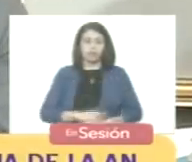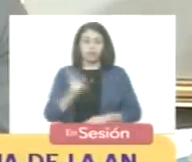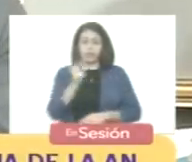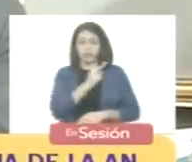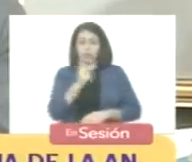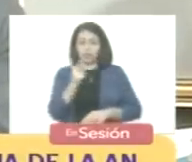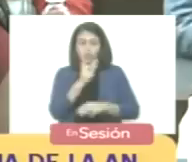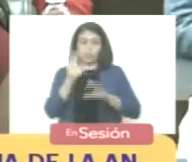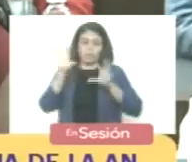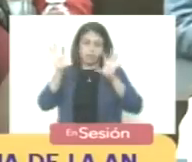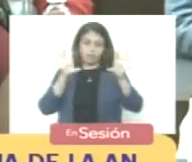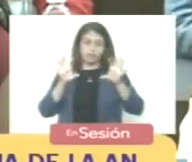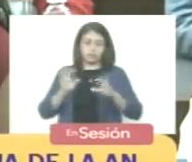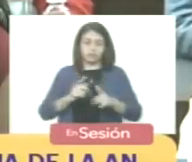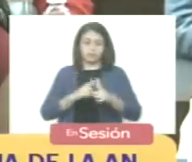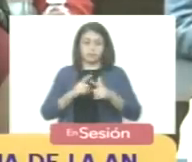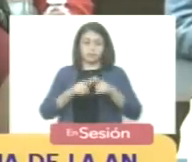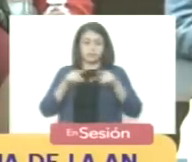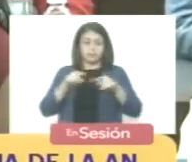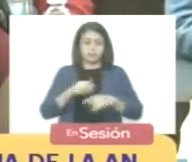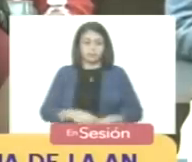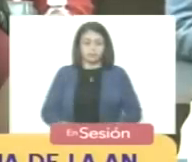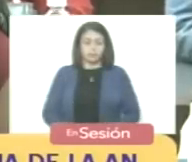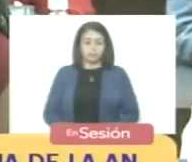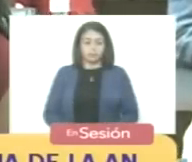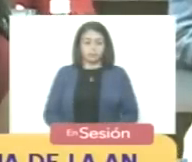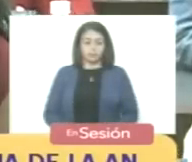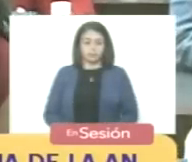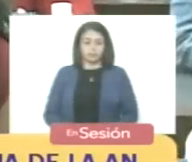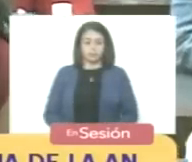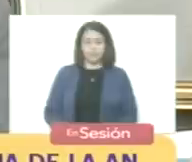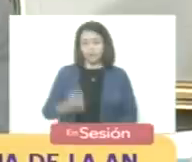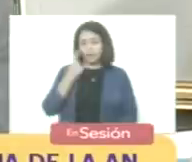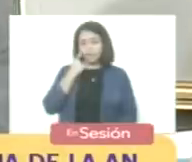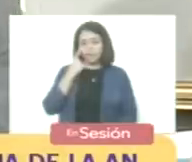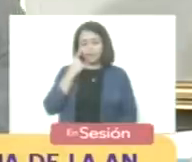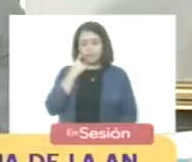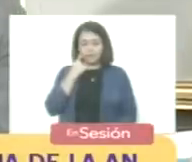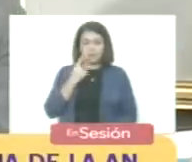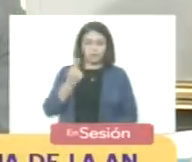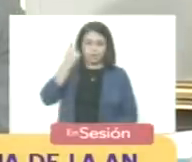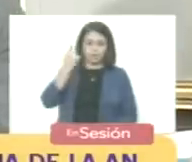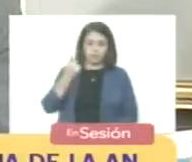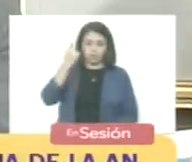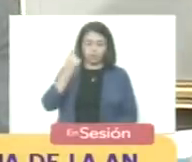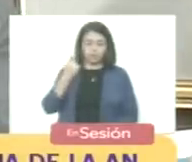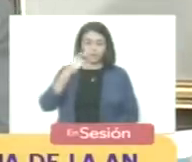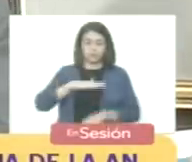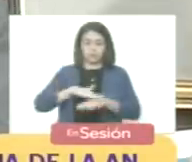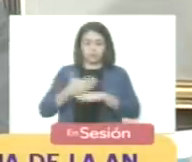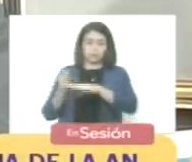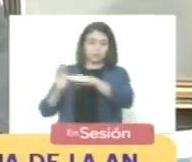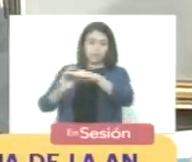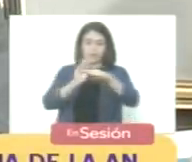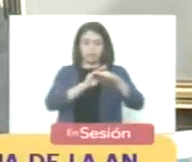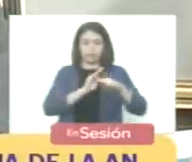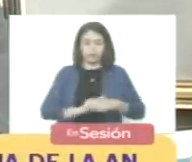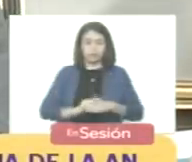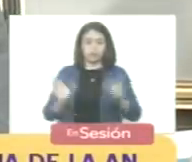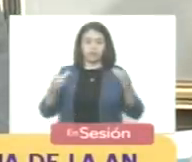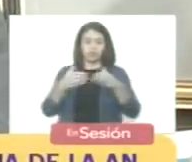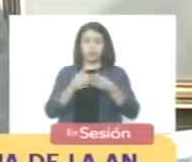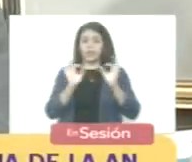ambos países. En consecuencia, estén pendientes, diputados, para convocatorias a